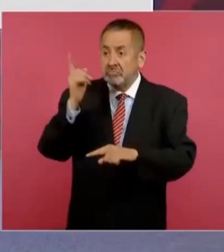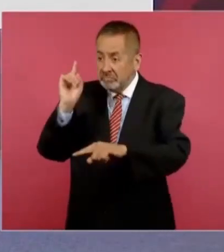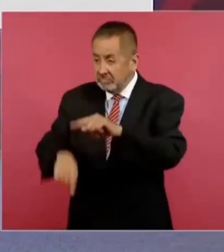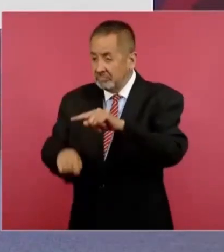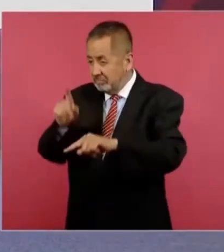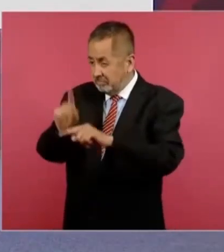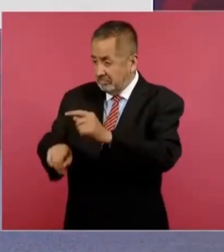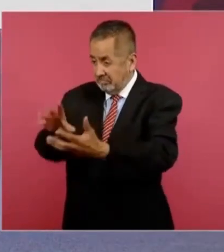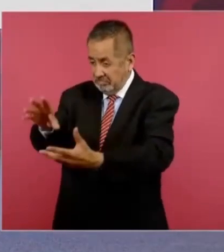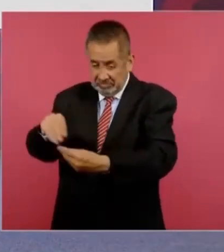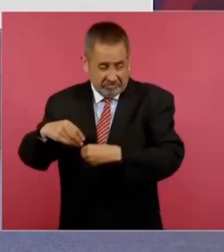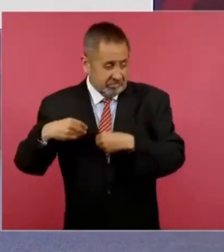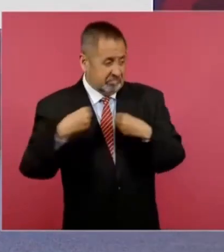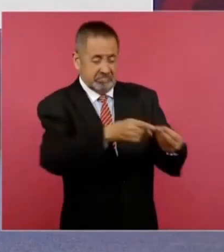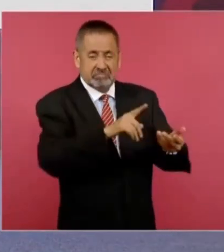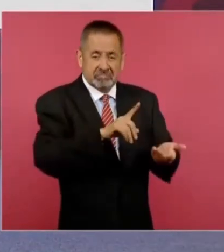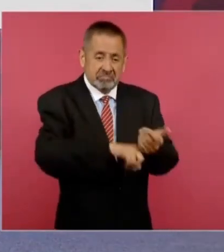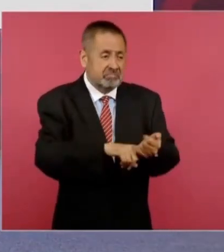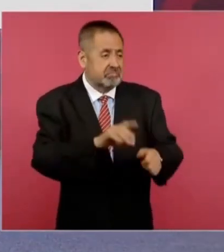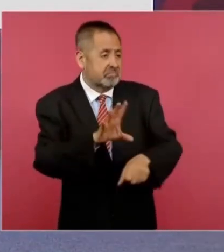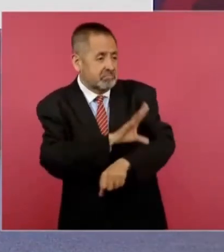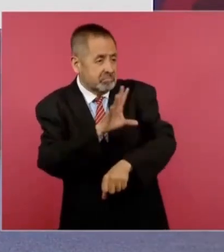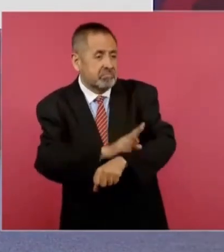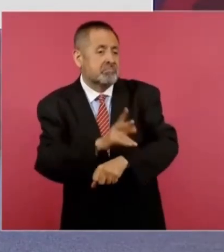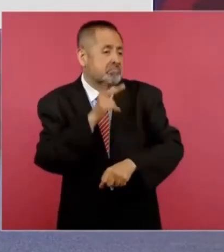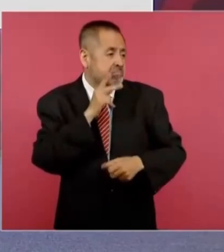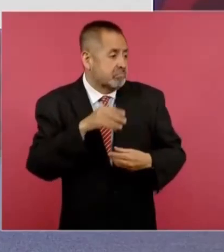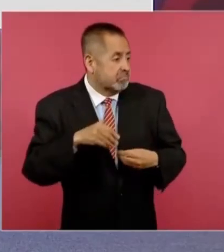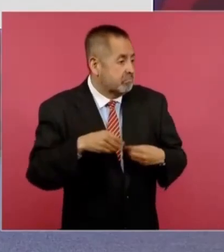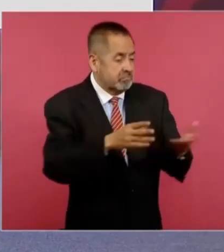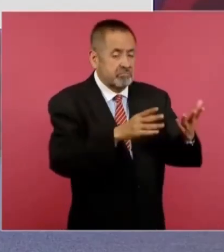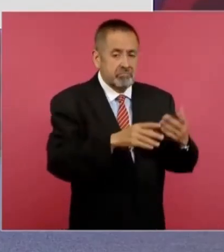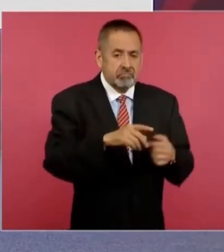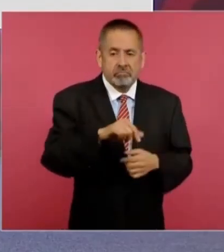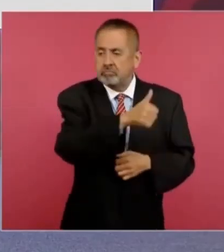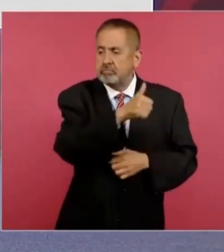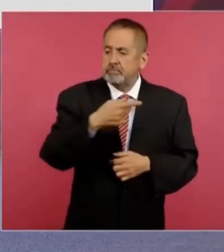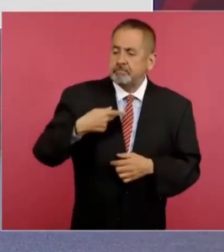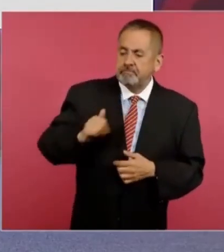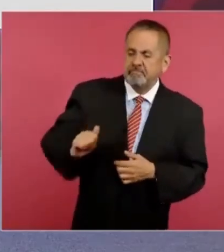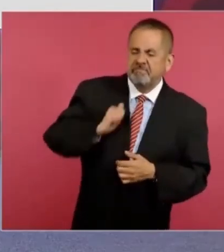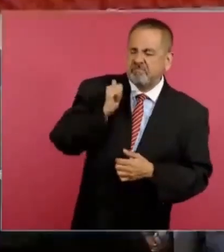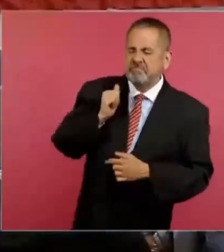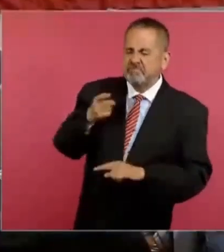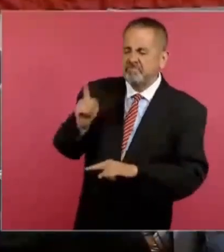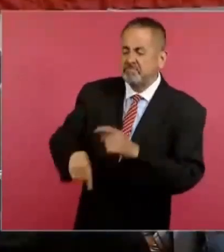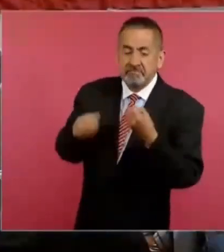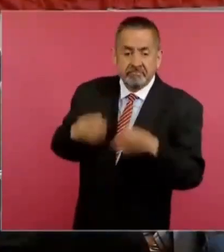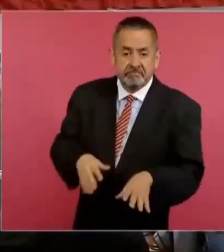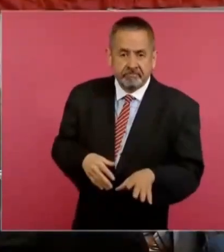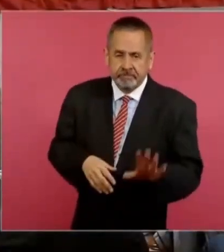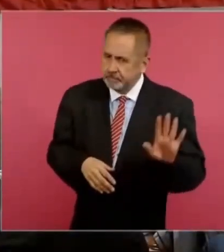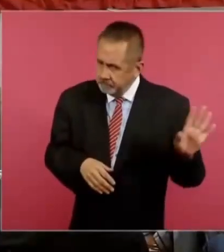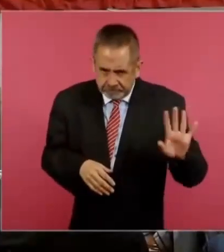recursos energéticos a intereses ajenos a la nación que conformamos.